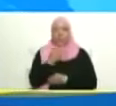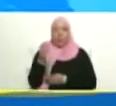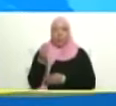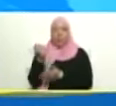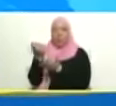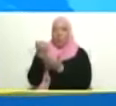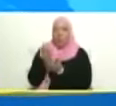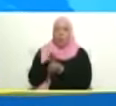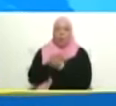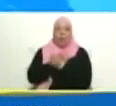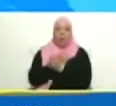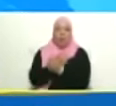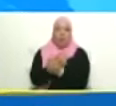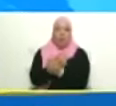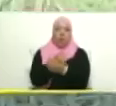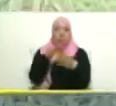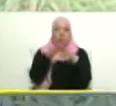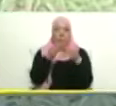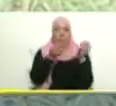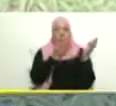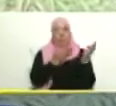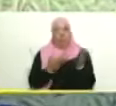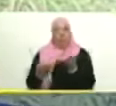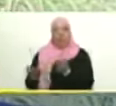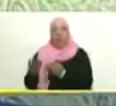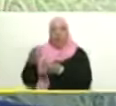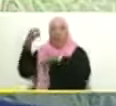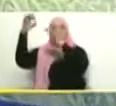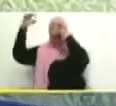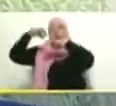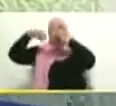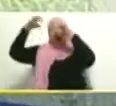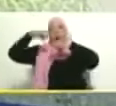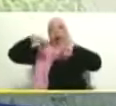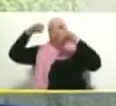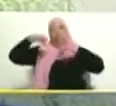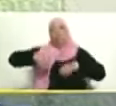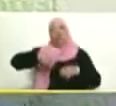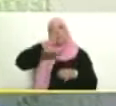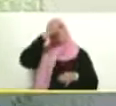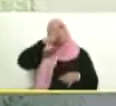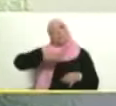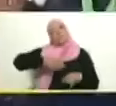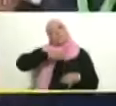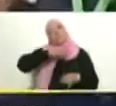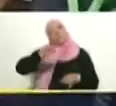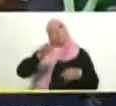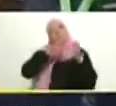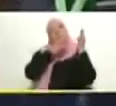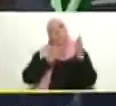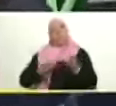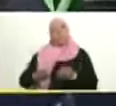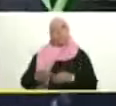amor. Bienvenido. Agua bendita, bienvenida. Bendiciones, bienvenida.